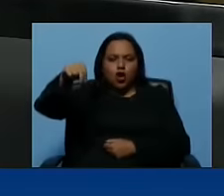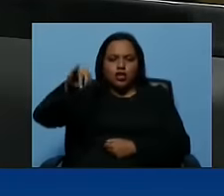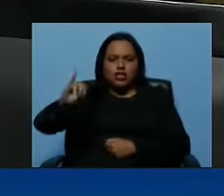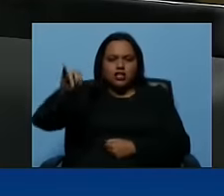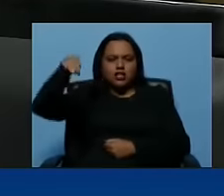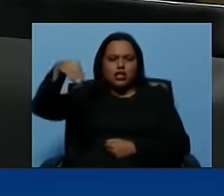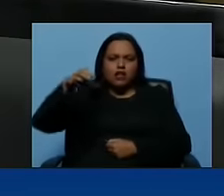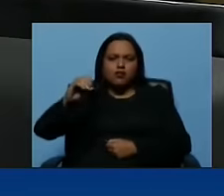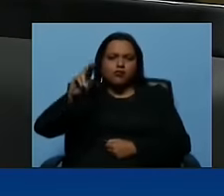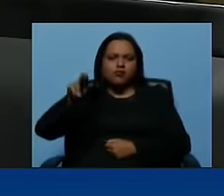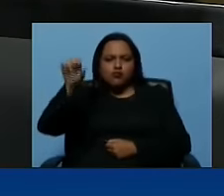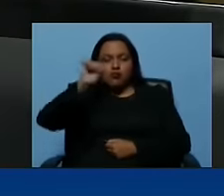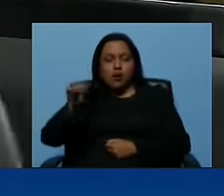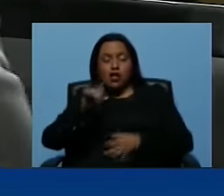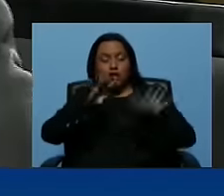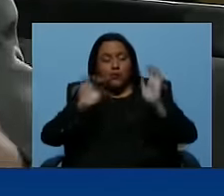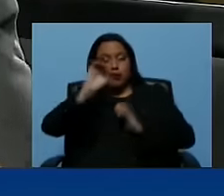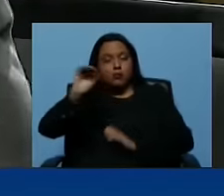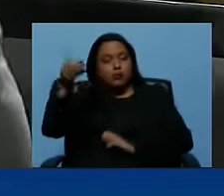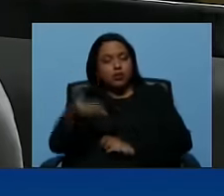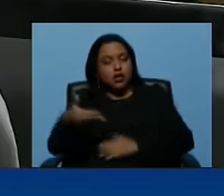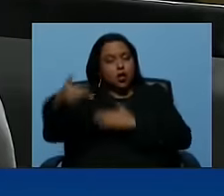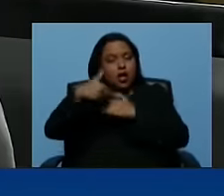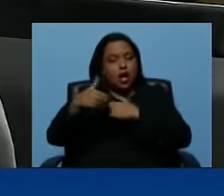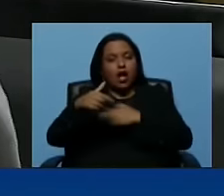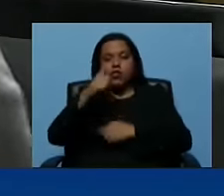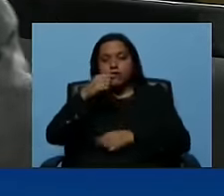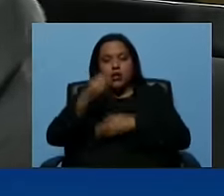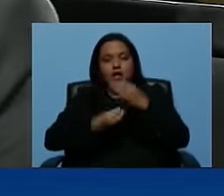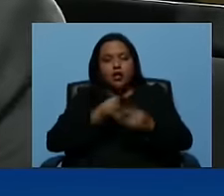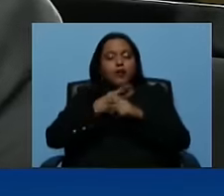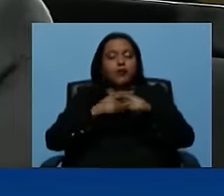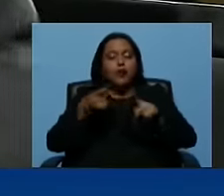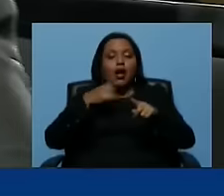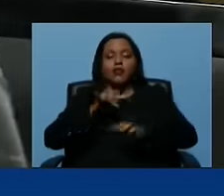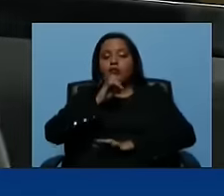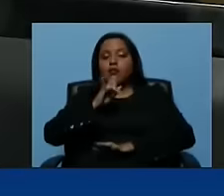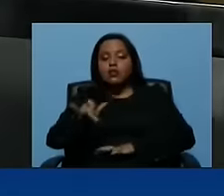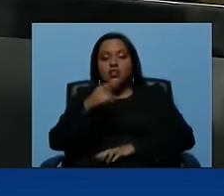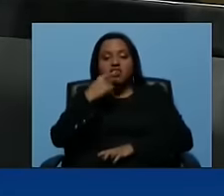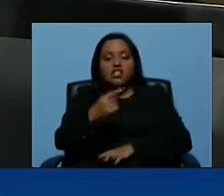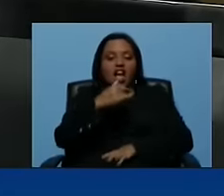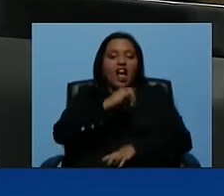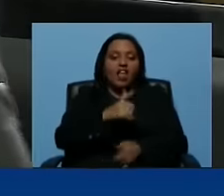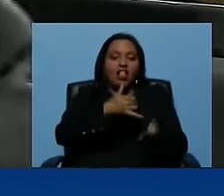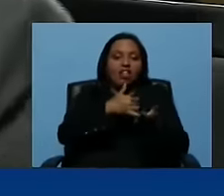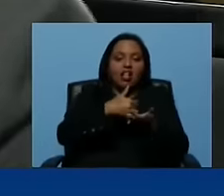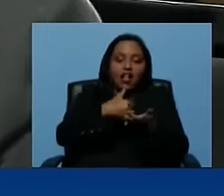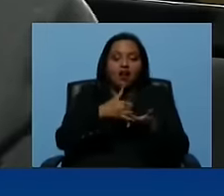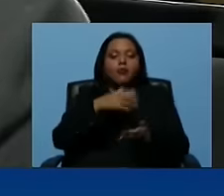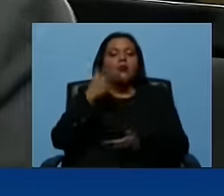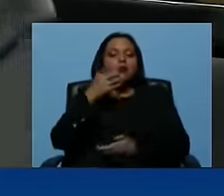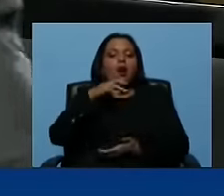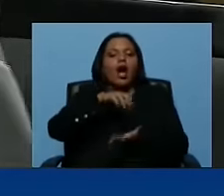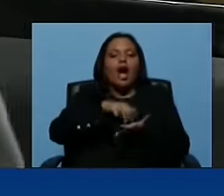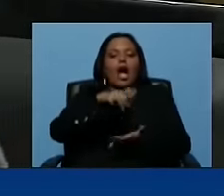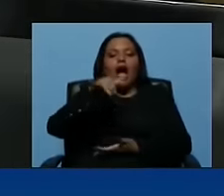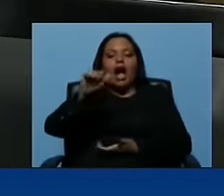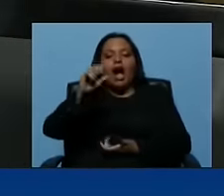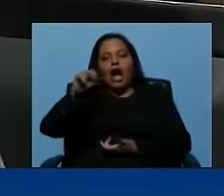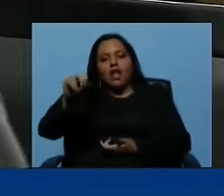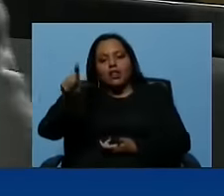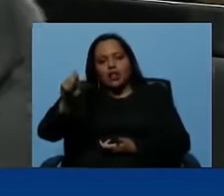tecnológicas no se ha cumplido. Sin embargo, generan matrices de temor, matrices de que va a fallar la plataforma de CanTV, matrices que va a